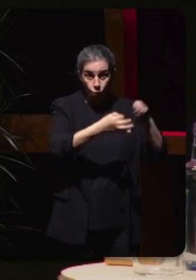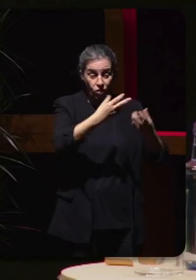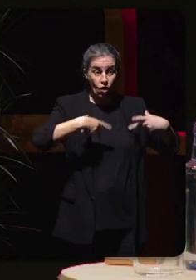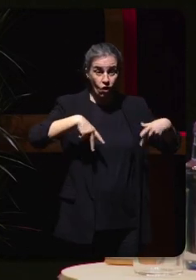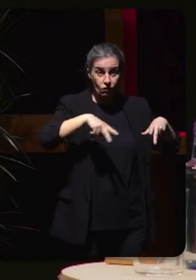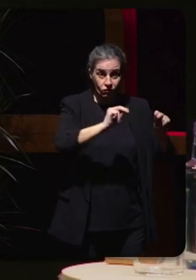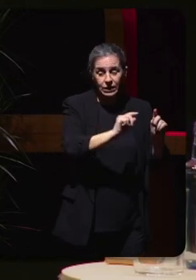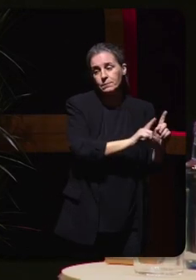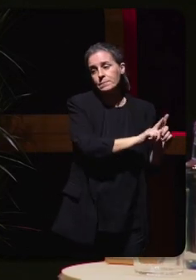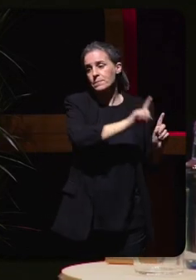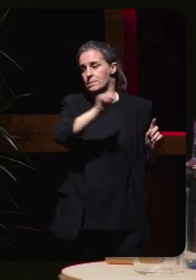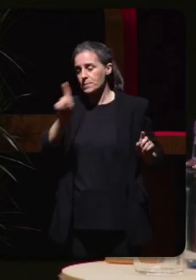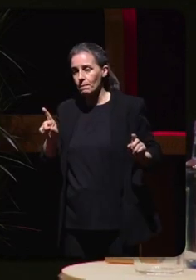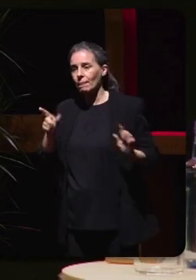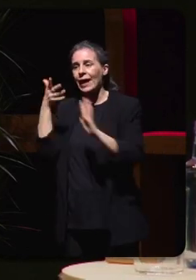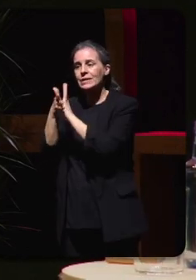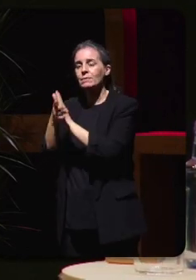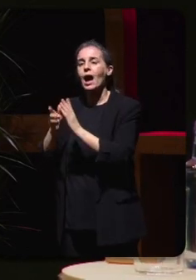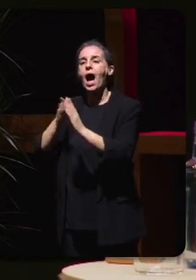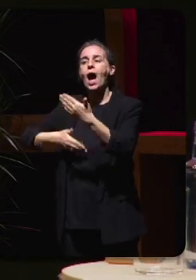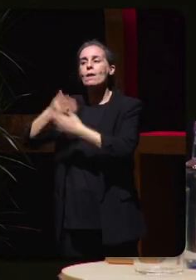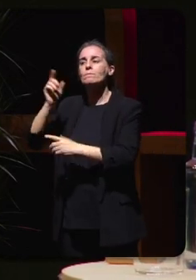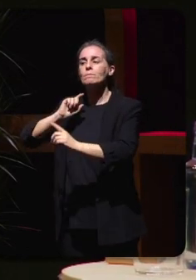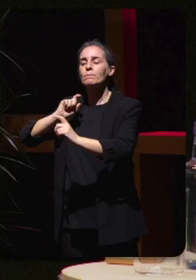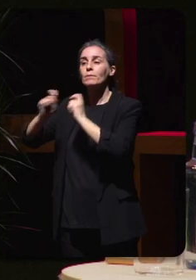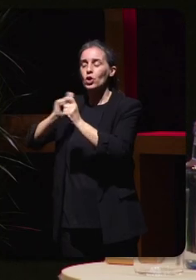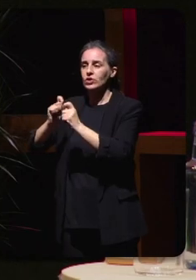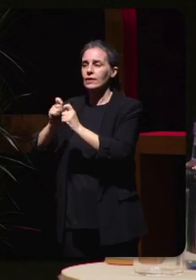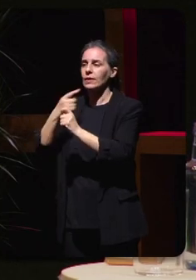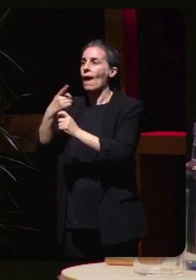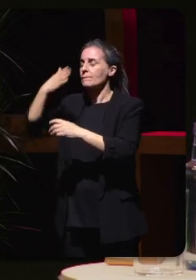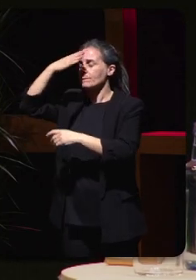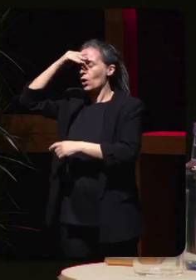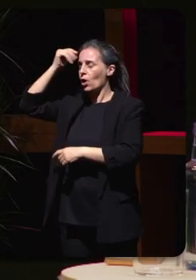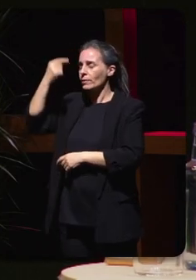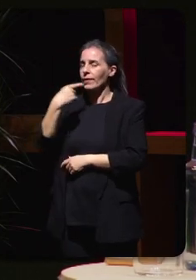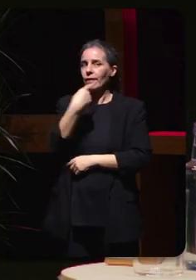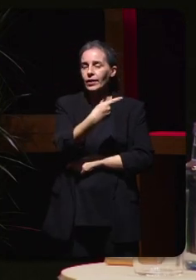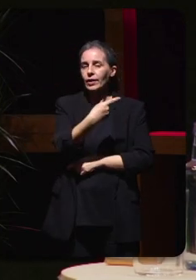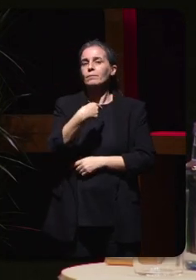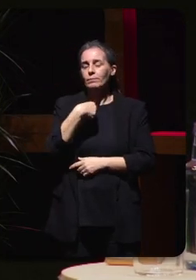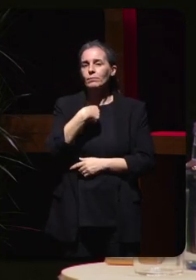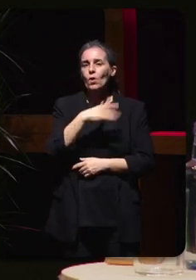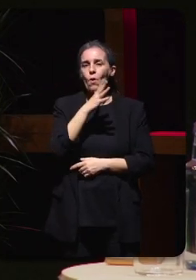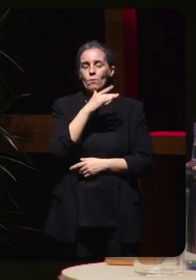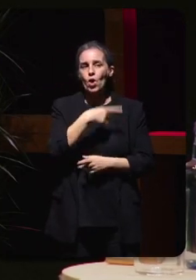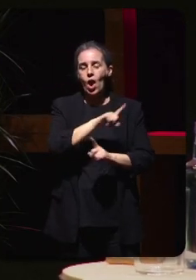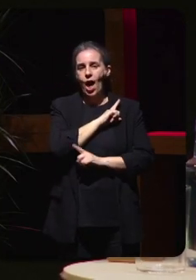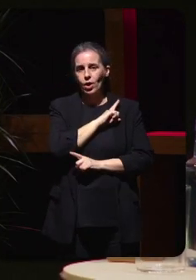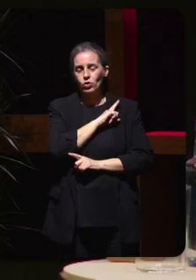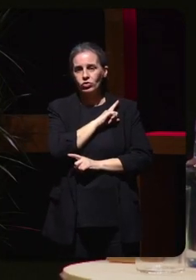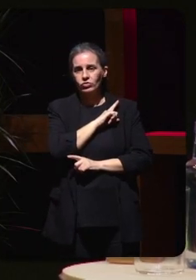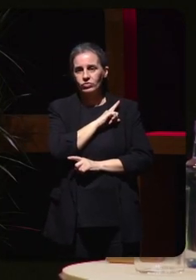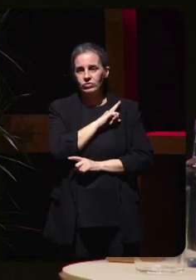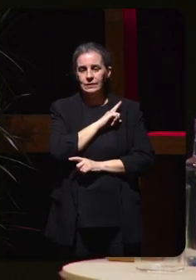nos comentó a los periodistas, dijo, ay, olvidé decir que me violaron, además, ¿no? O sea, es decir, que